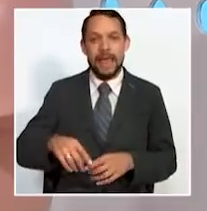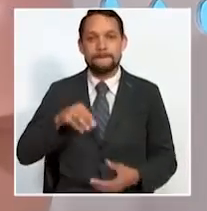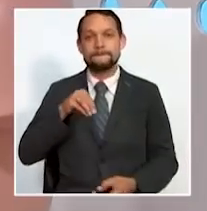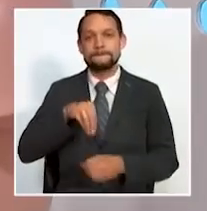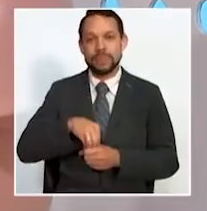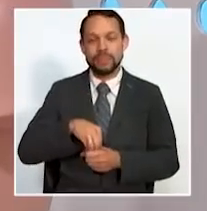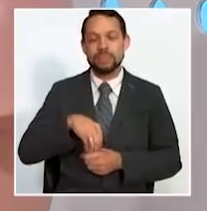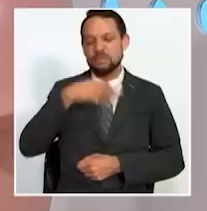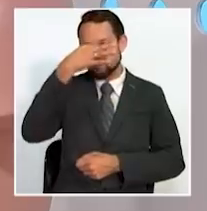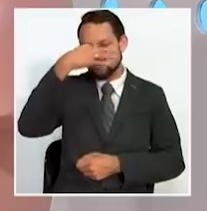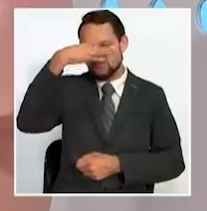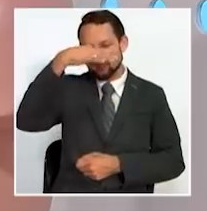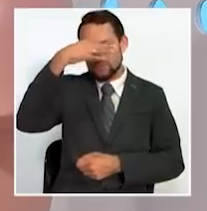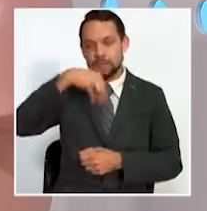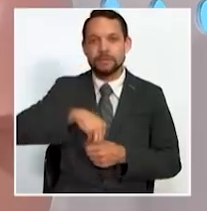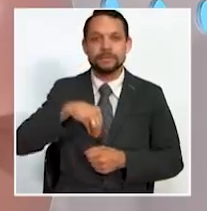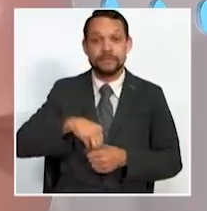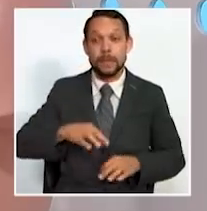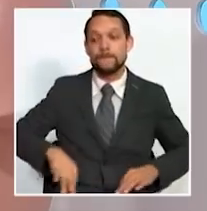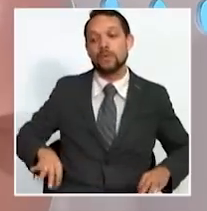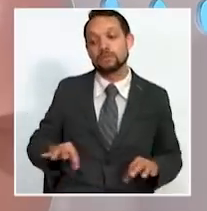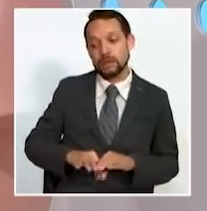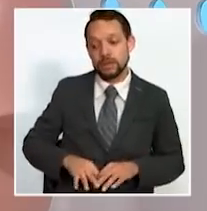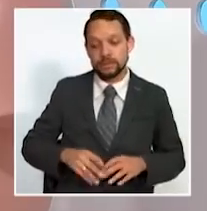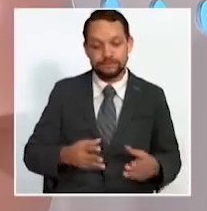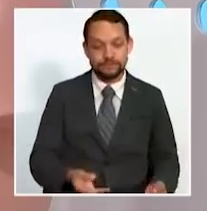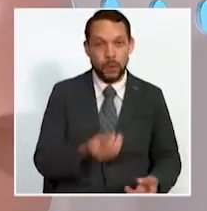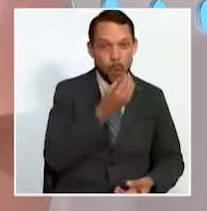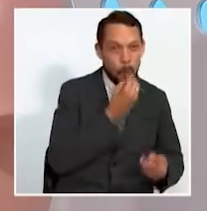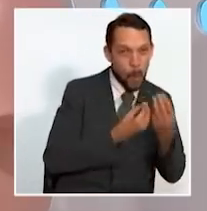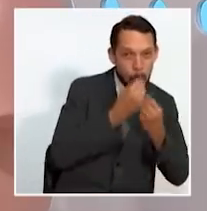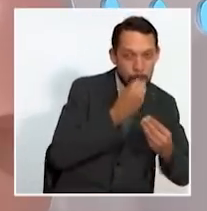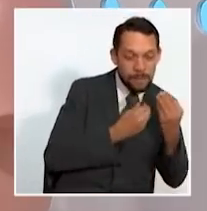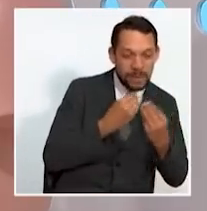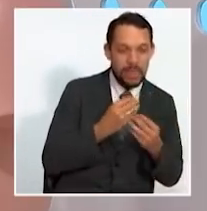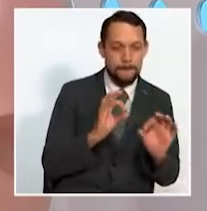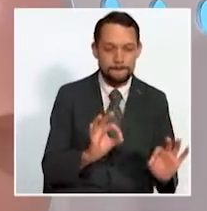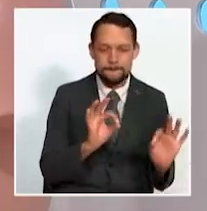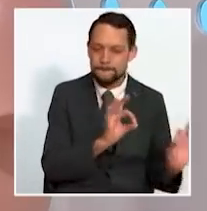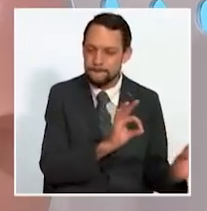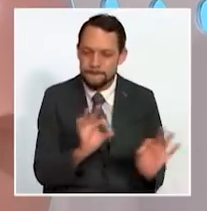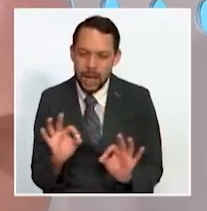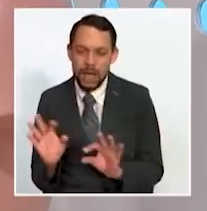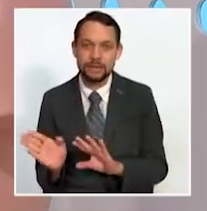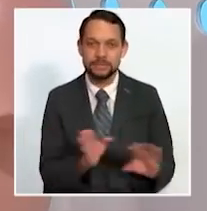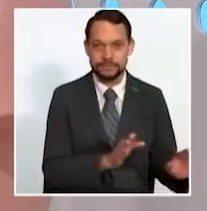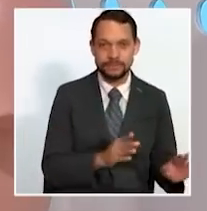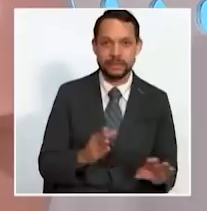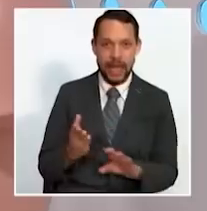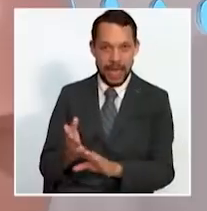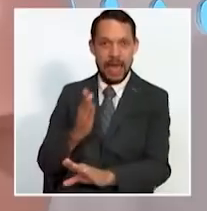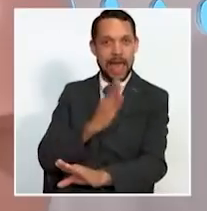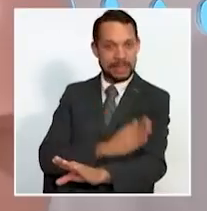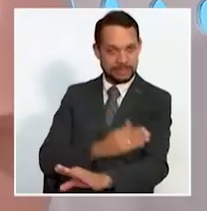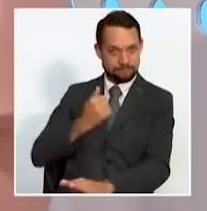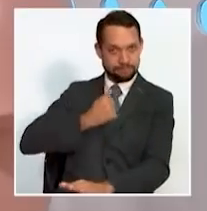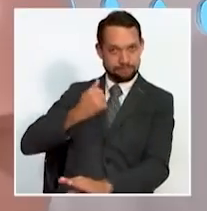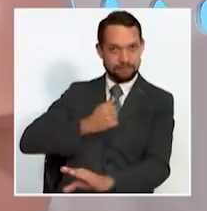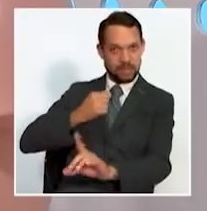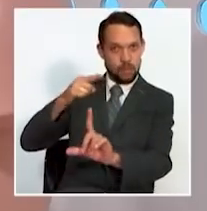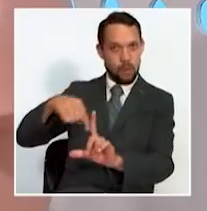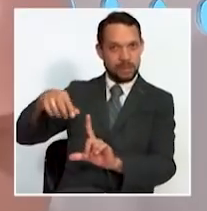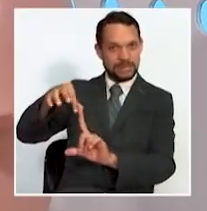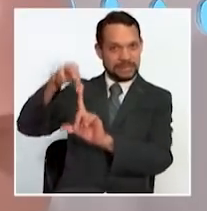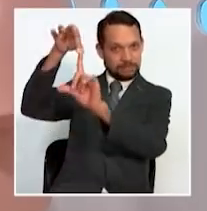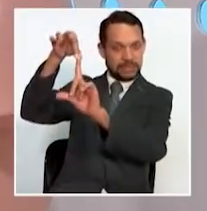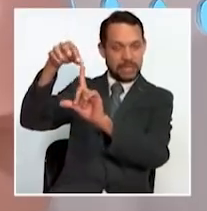es importante la alimentación también en los problemas respiratorios? Cuando estaba haciendo la especialidad de terapias alternativas con